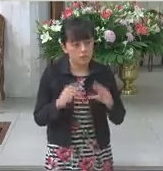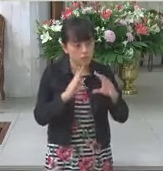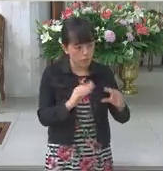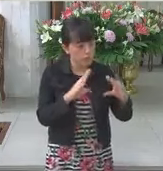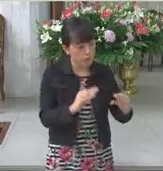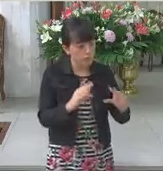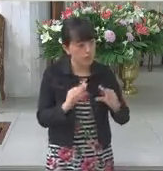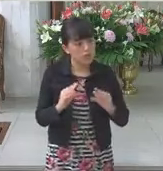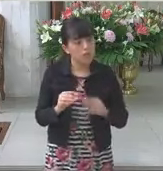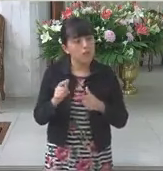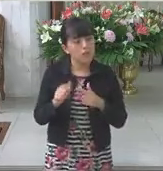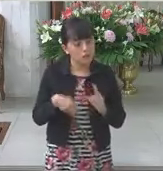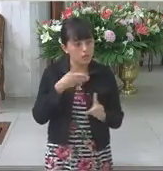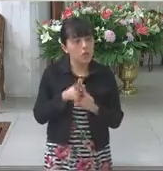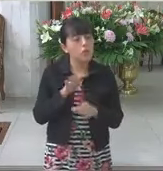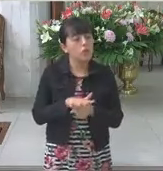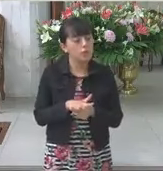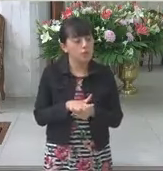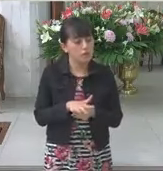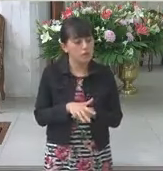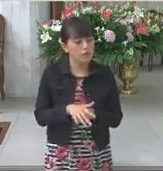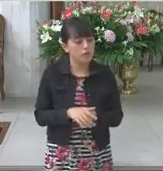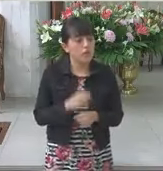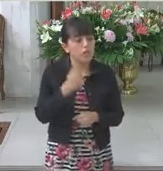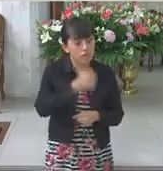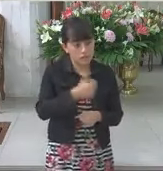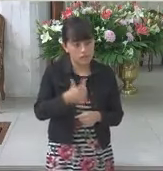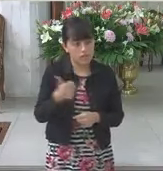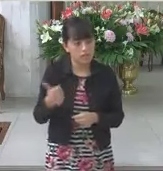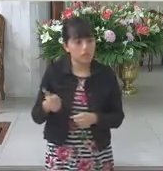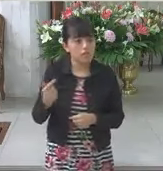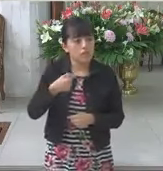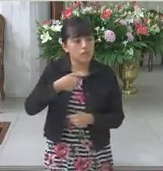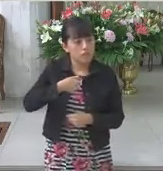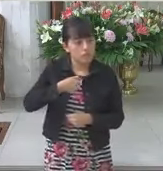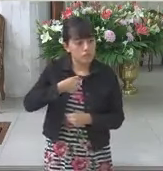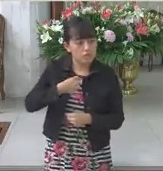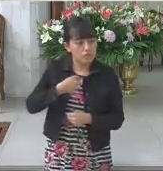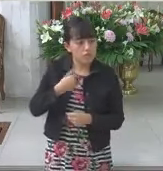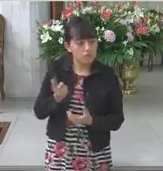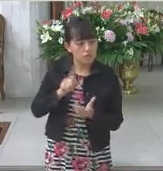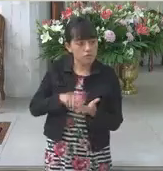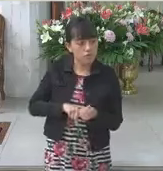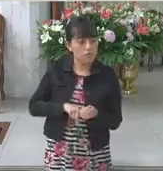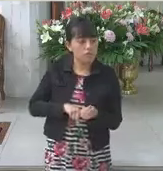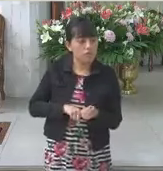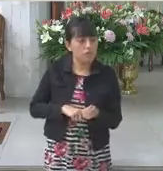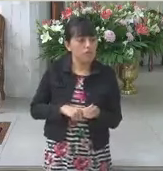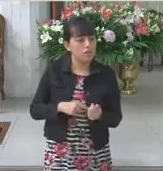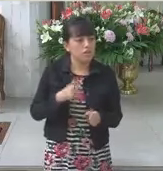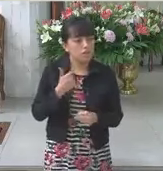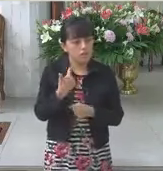invita a la prueba de sí mismo semejante a la exhortación que hace el